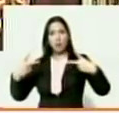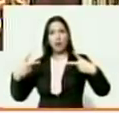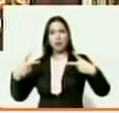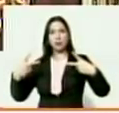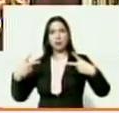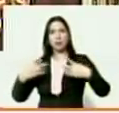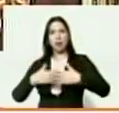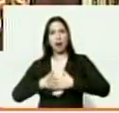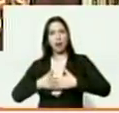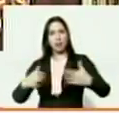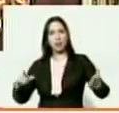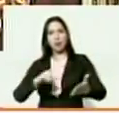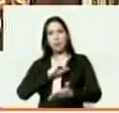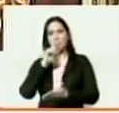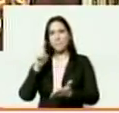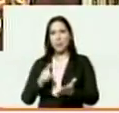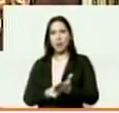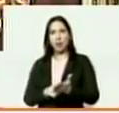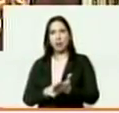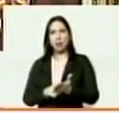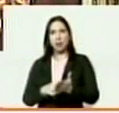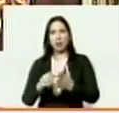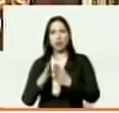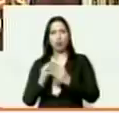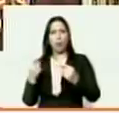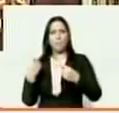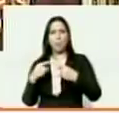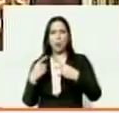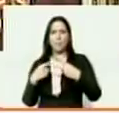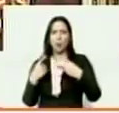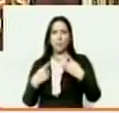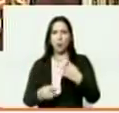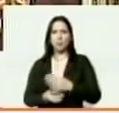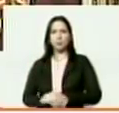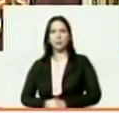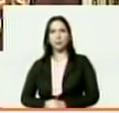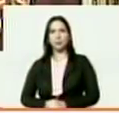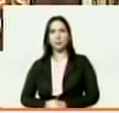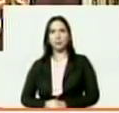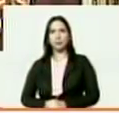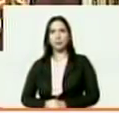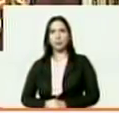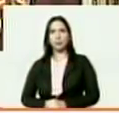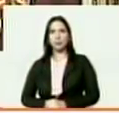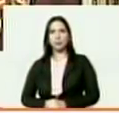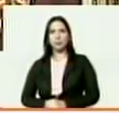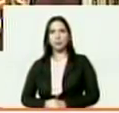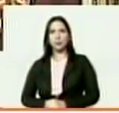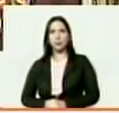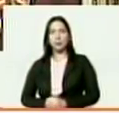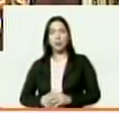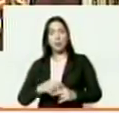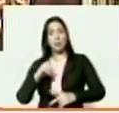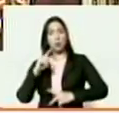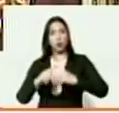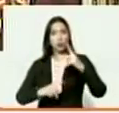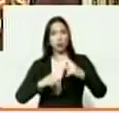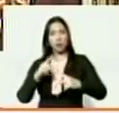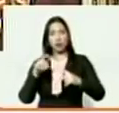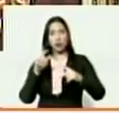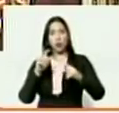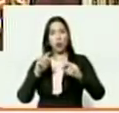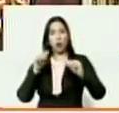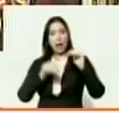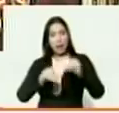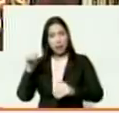garantías plenas de todo tipo que influyan en un proceso electoral de